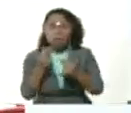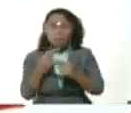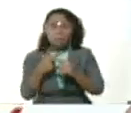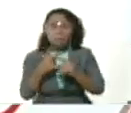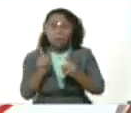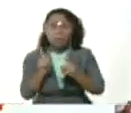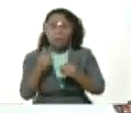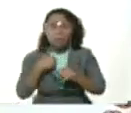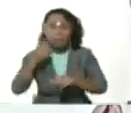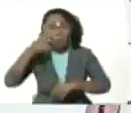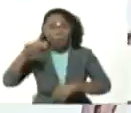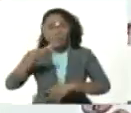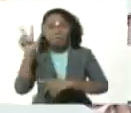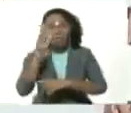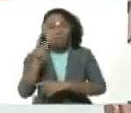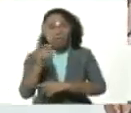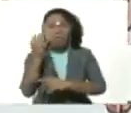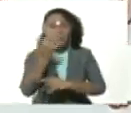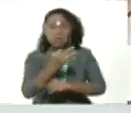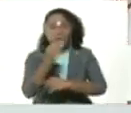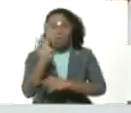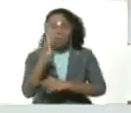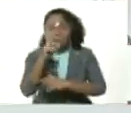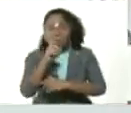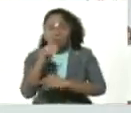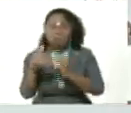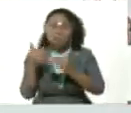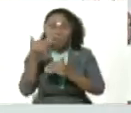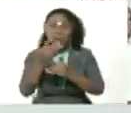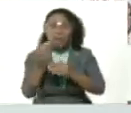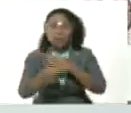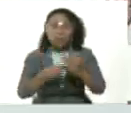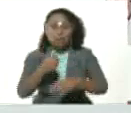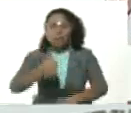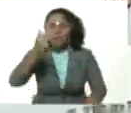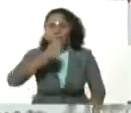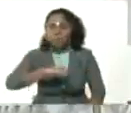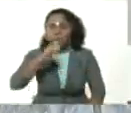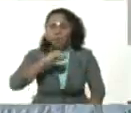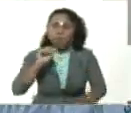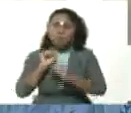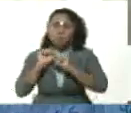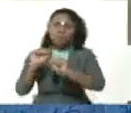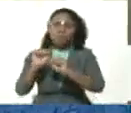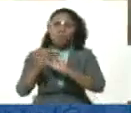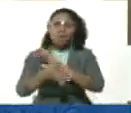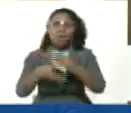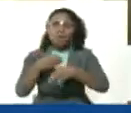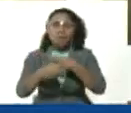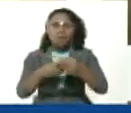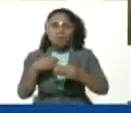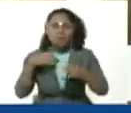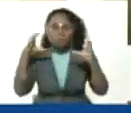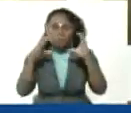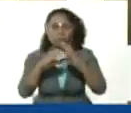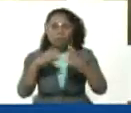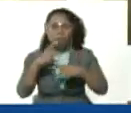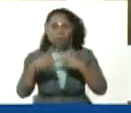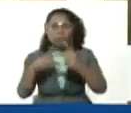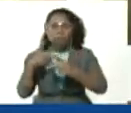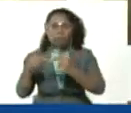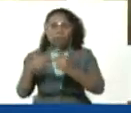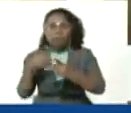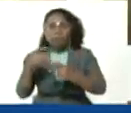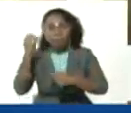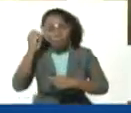está el pueblo de Venezuela, 3-4 años más tarde, levantándose, resistiendo, y ha sido principalmente a la vocación productiva y a